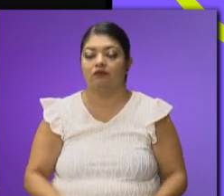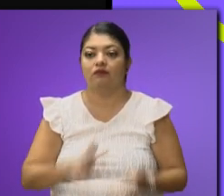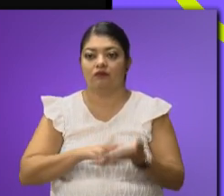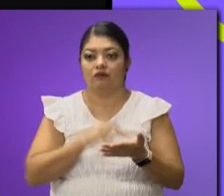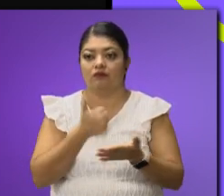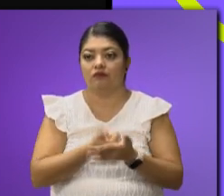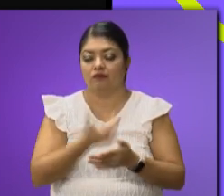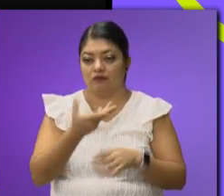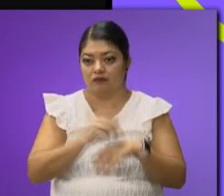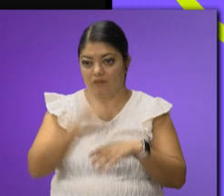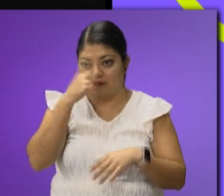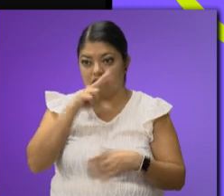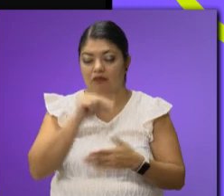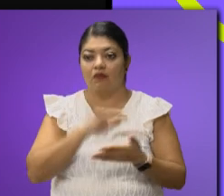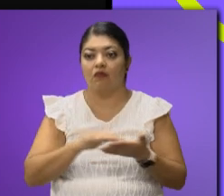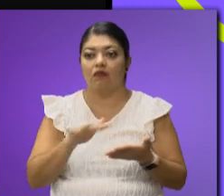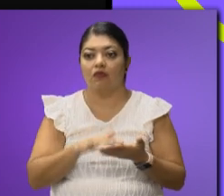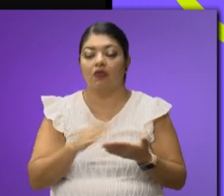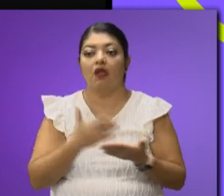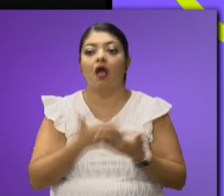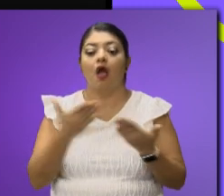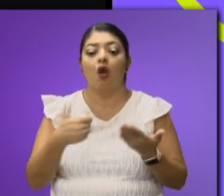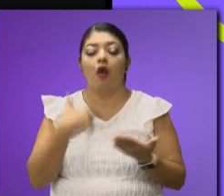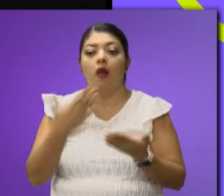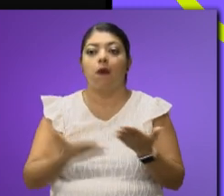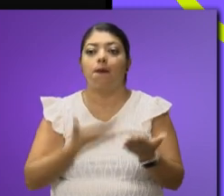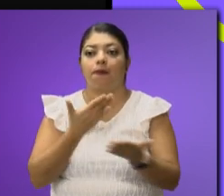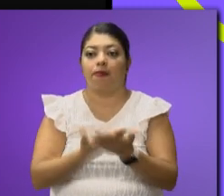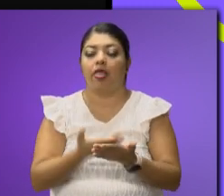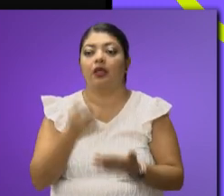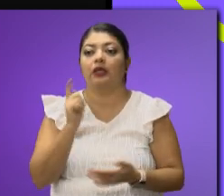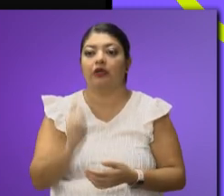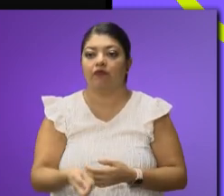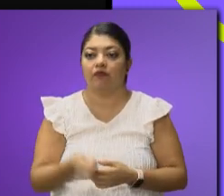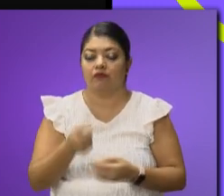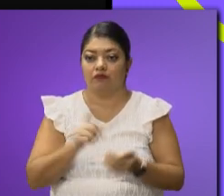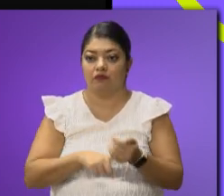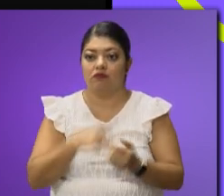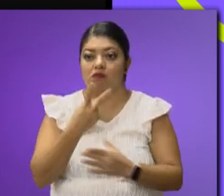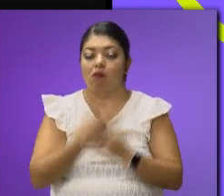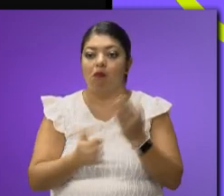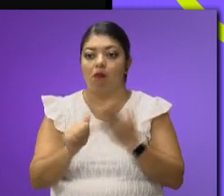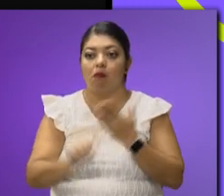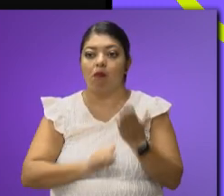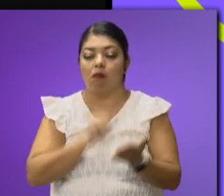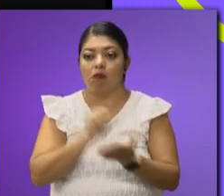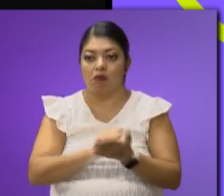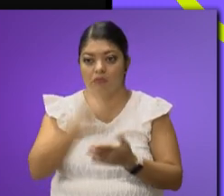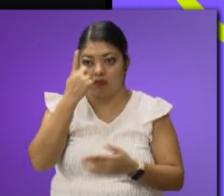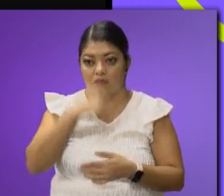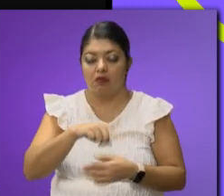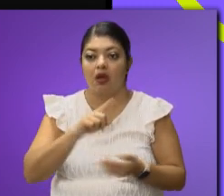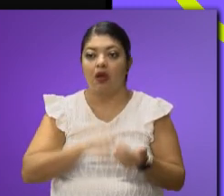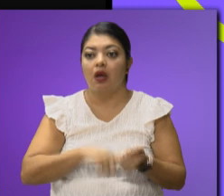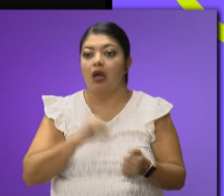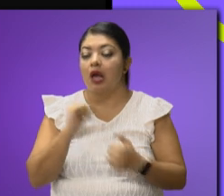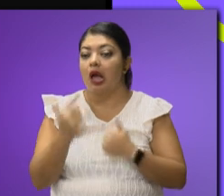Aprobada la omisión de la lectura. Pongo a su consideración ambas actas para ver si tuviera